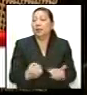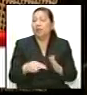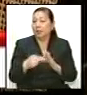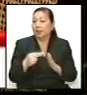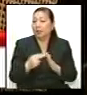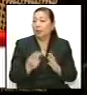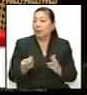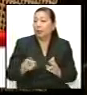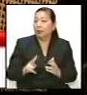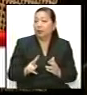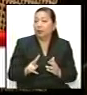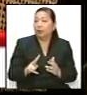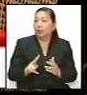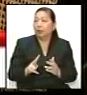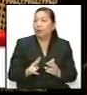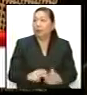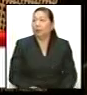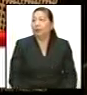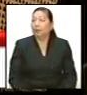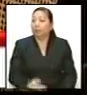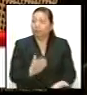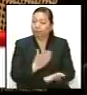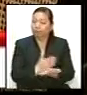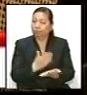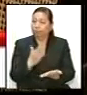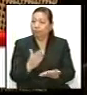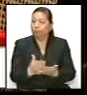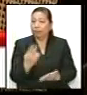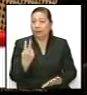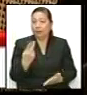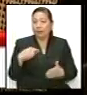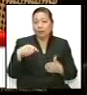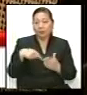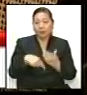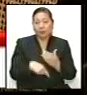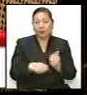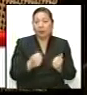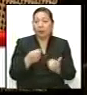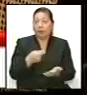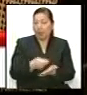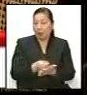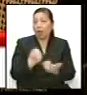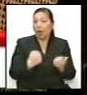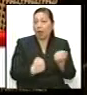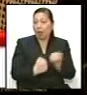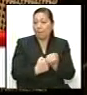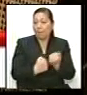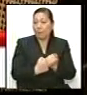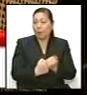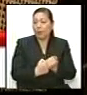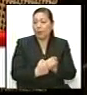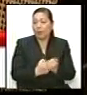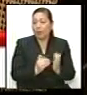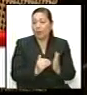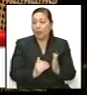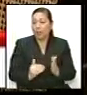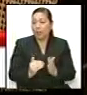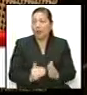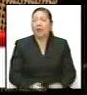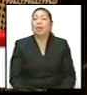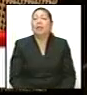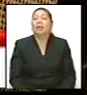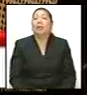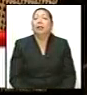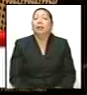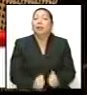se desdobla en dos partes: Fondo de Apoyo Gerencial y Personal Altamente Calificado,